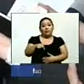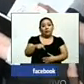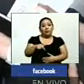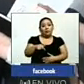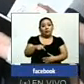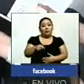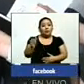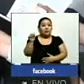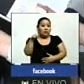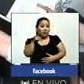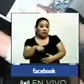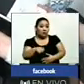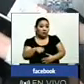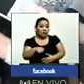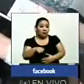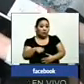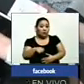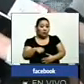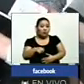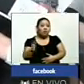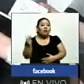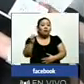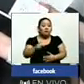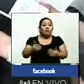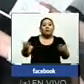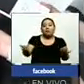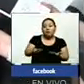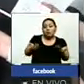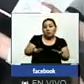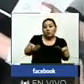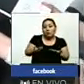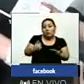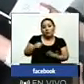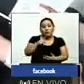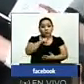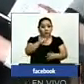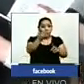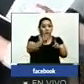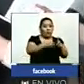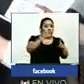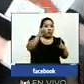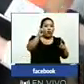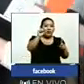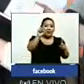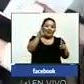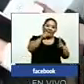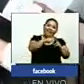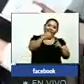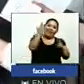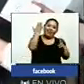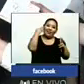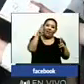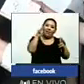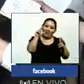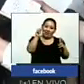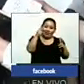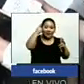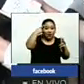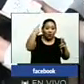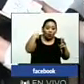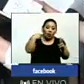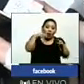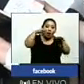parte de lo que prácticamente una reacción de Oscar y Valeria, de los que